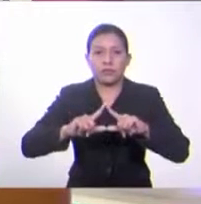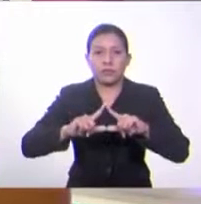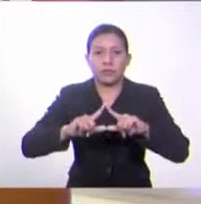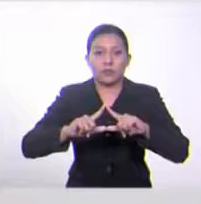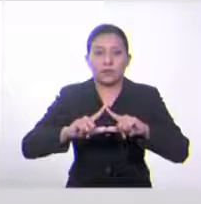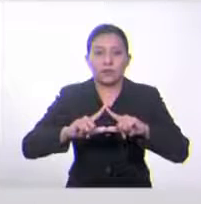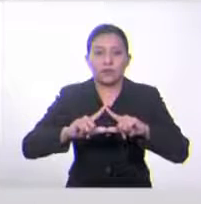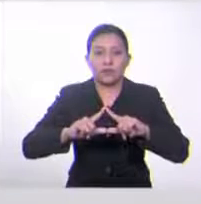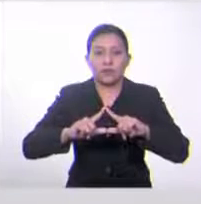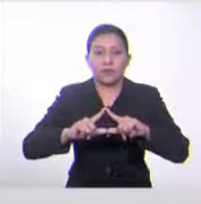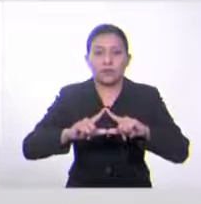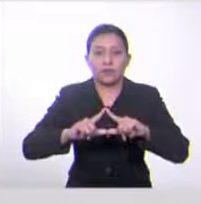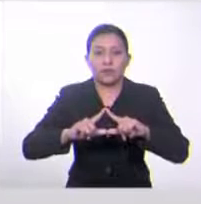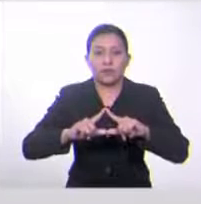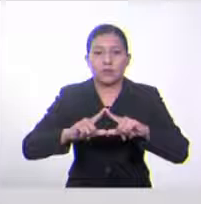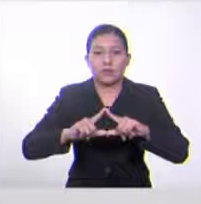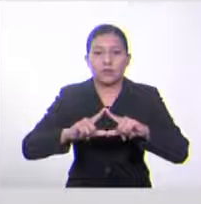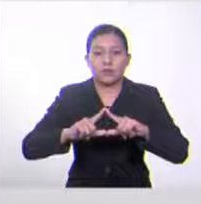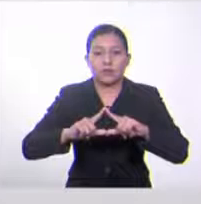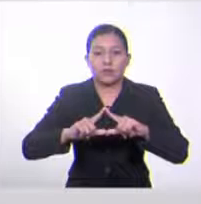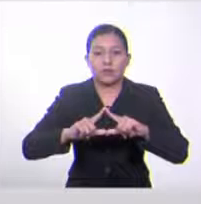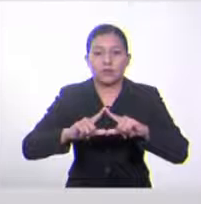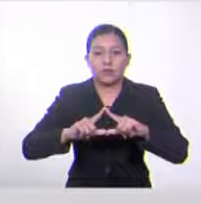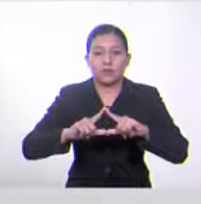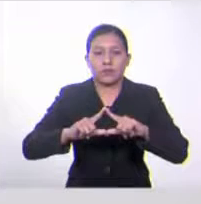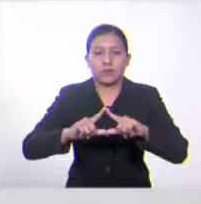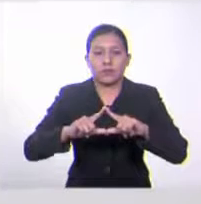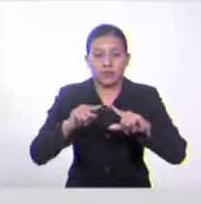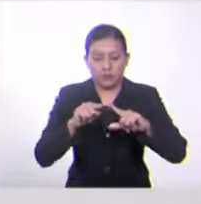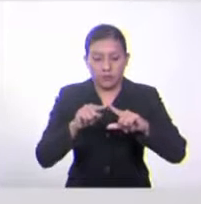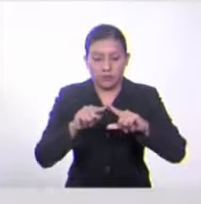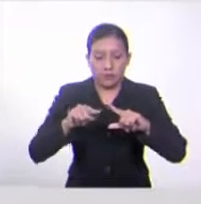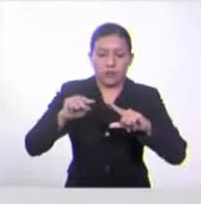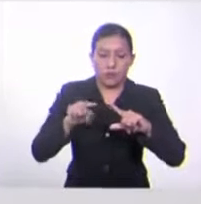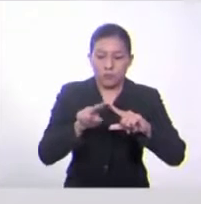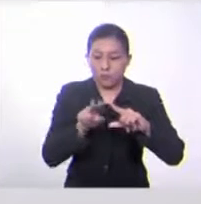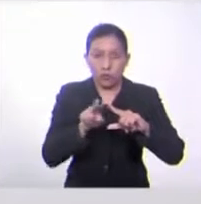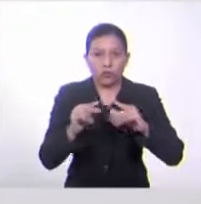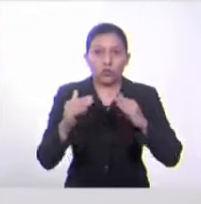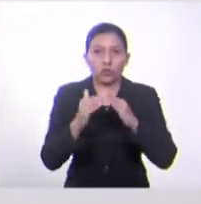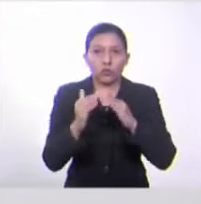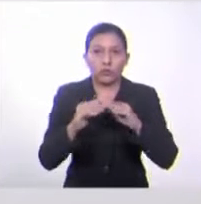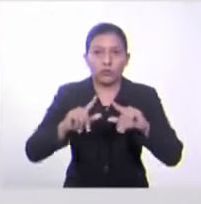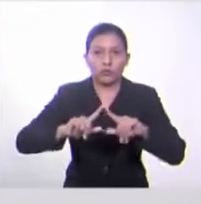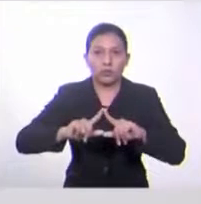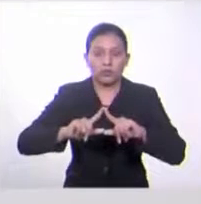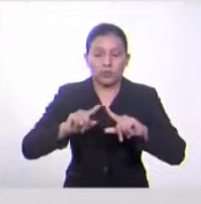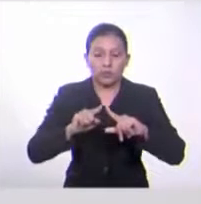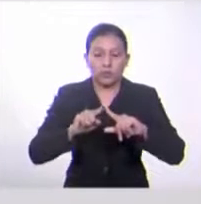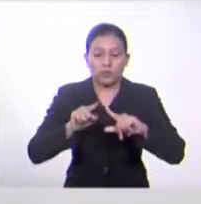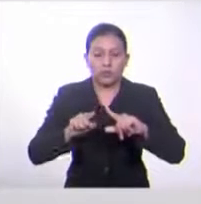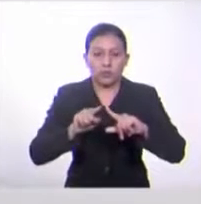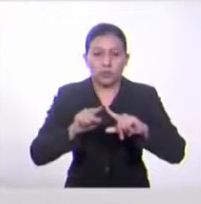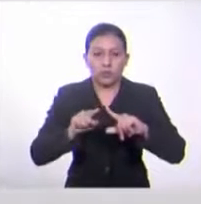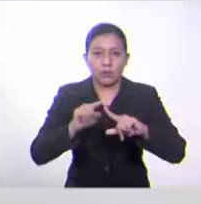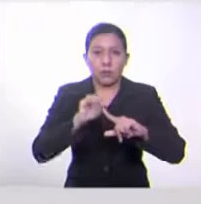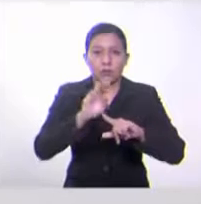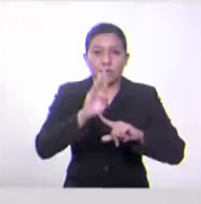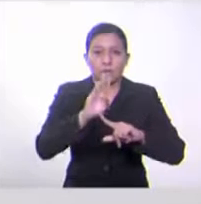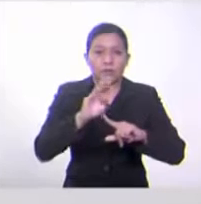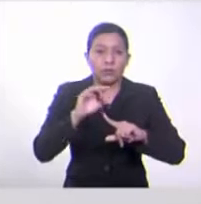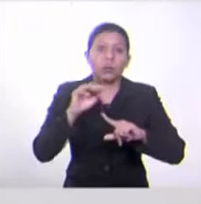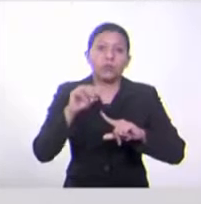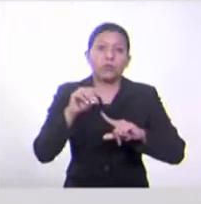triángulo? Es el que está a la par. El que está a la par, ¿verdad? Entonces, el ángulo correspondiente al ángulo